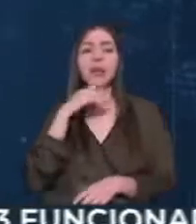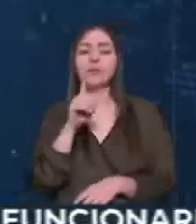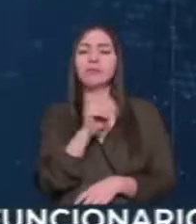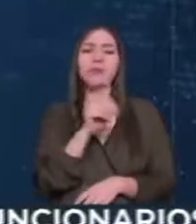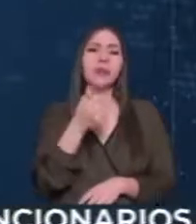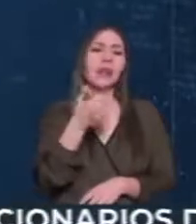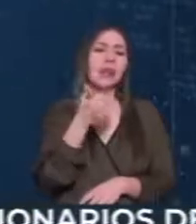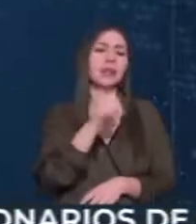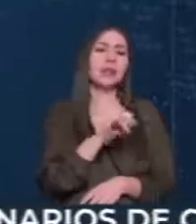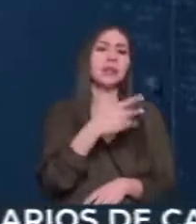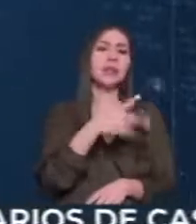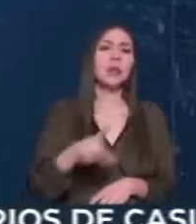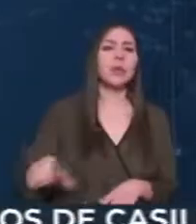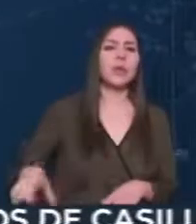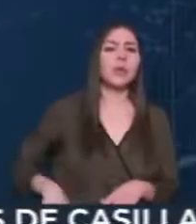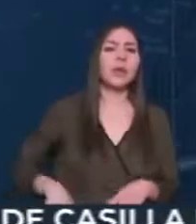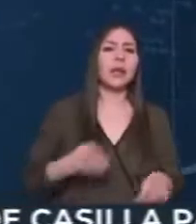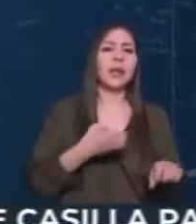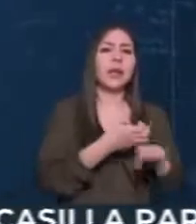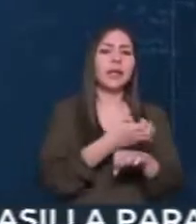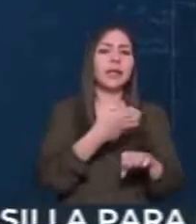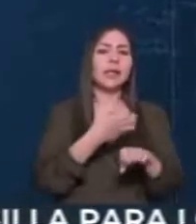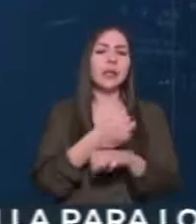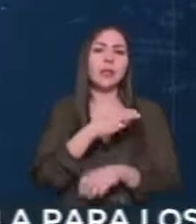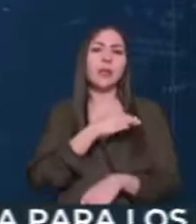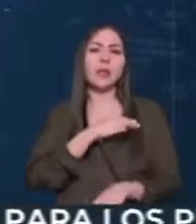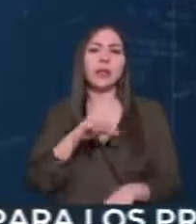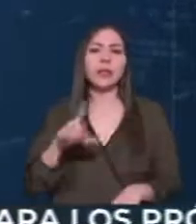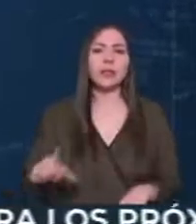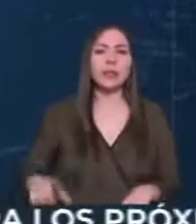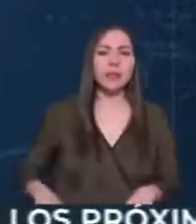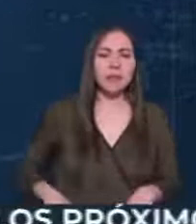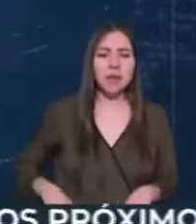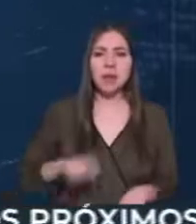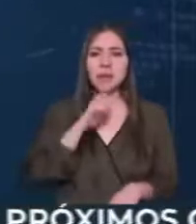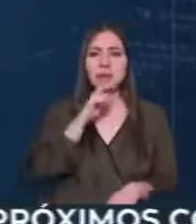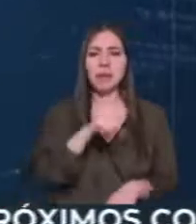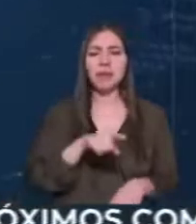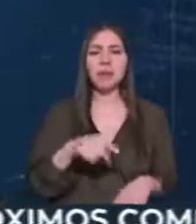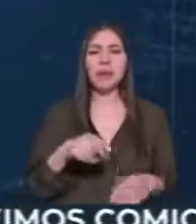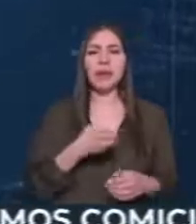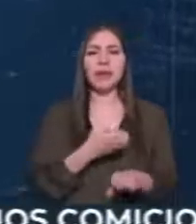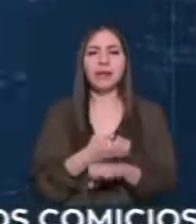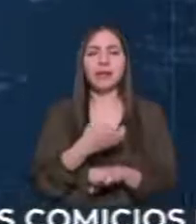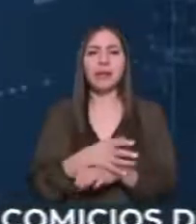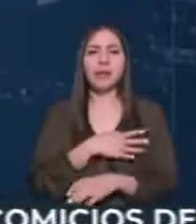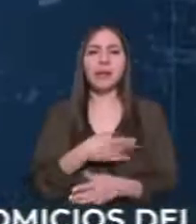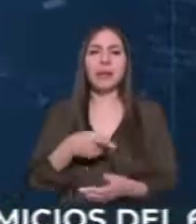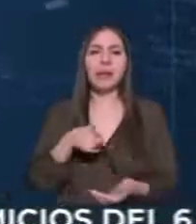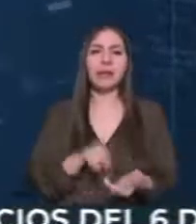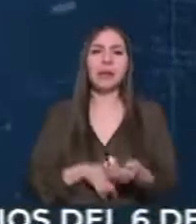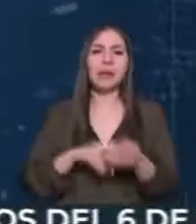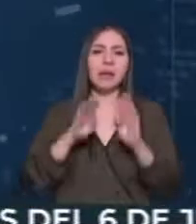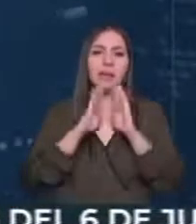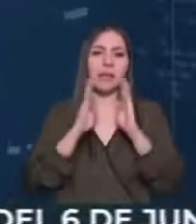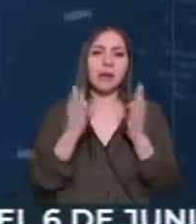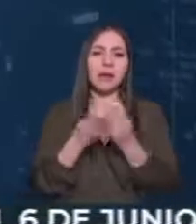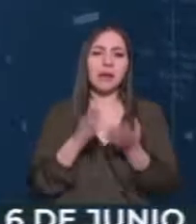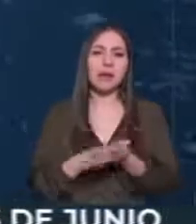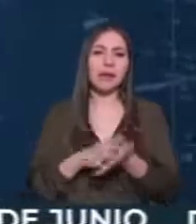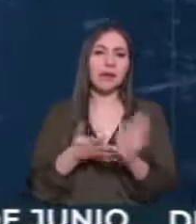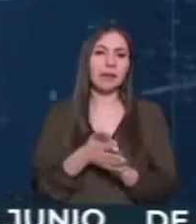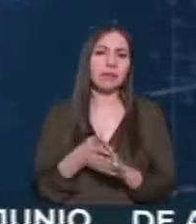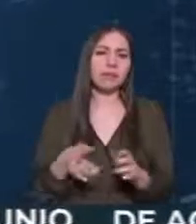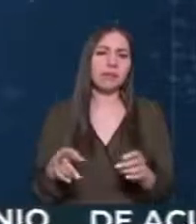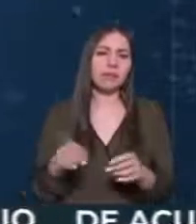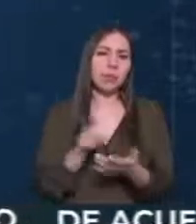municipales y estatales. ¿Por qué nos sorprendemos? ¿Por qué salimos a decir en la prensa y los